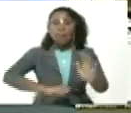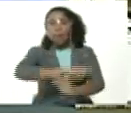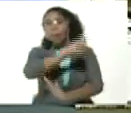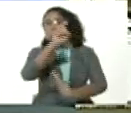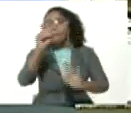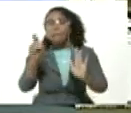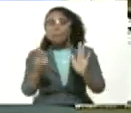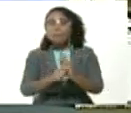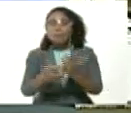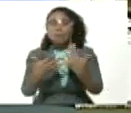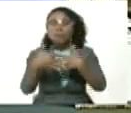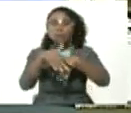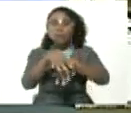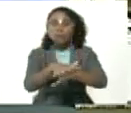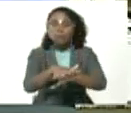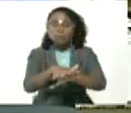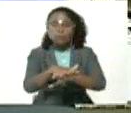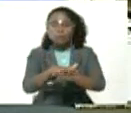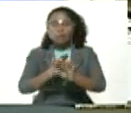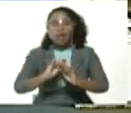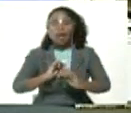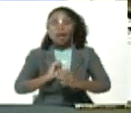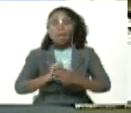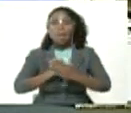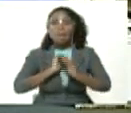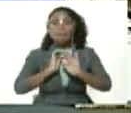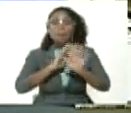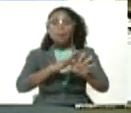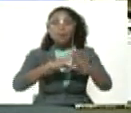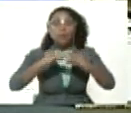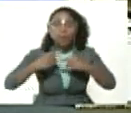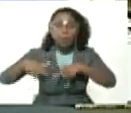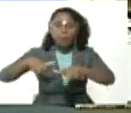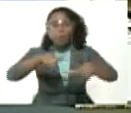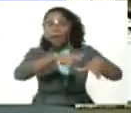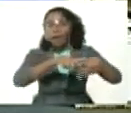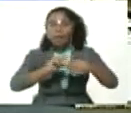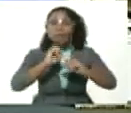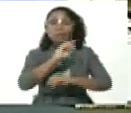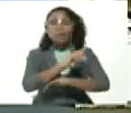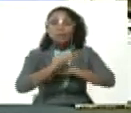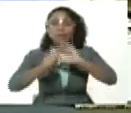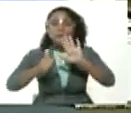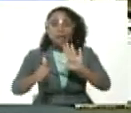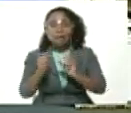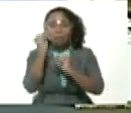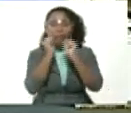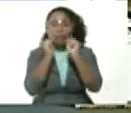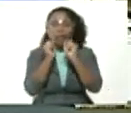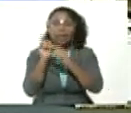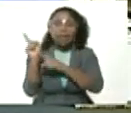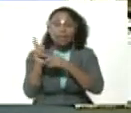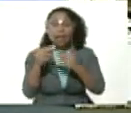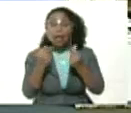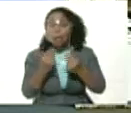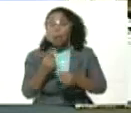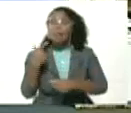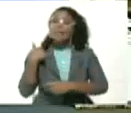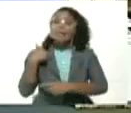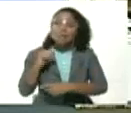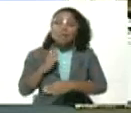complementario, abarcador de todos los sectores, 16 motores. Y esa economía tiene que